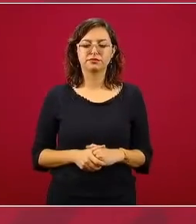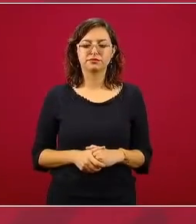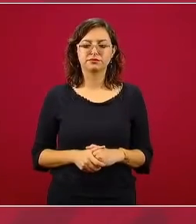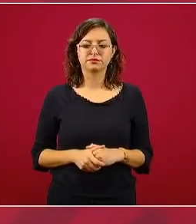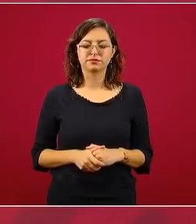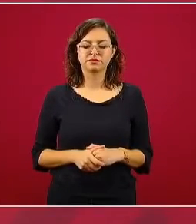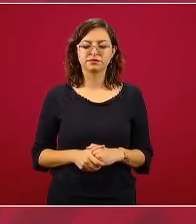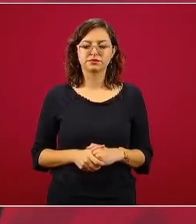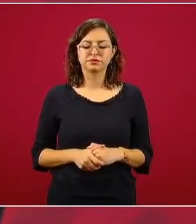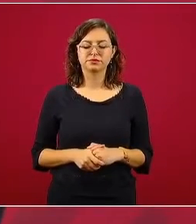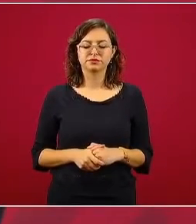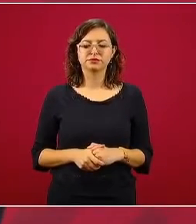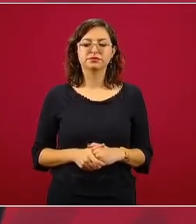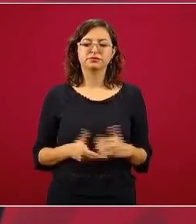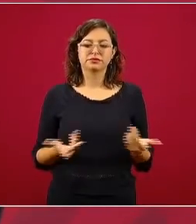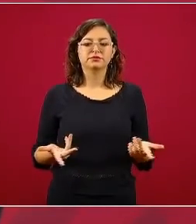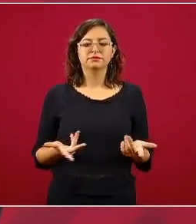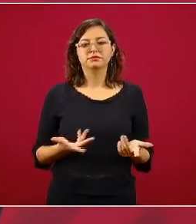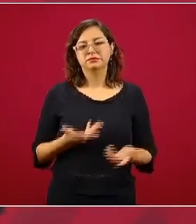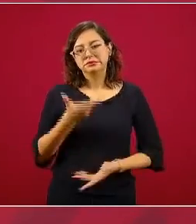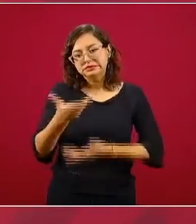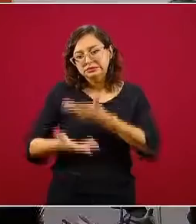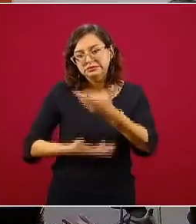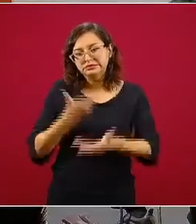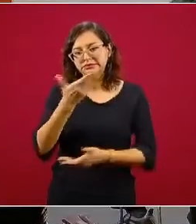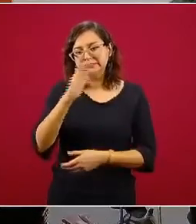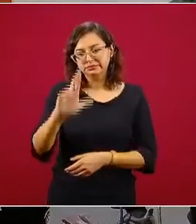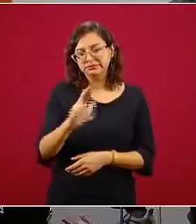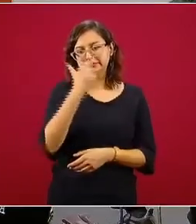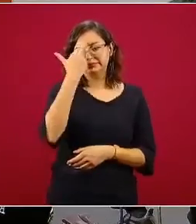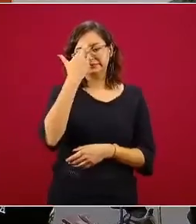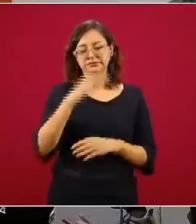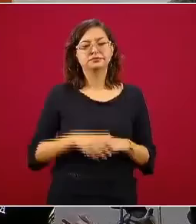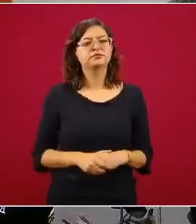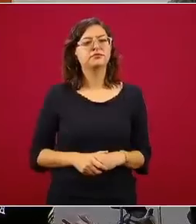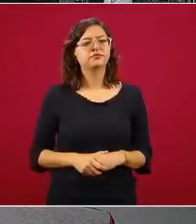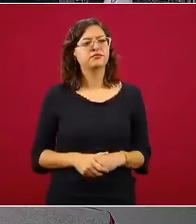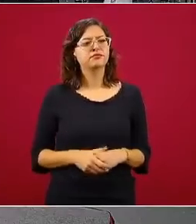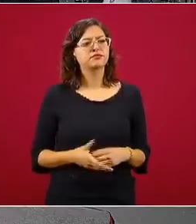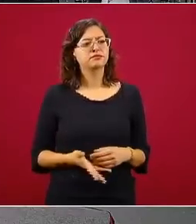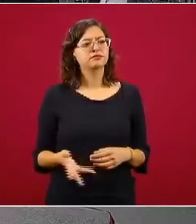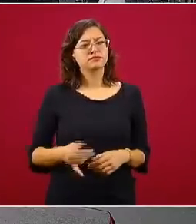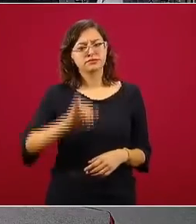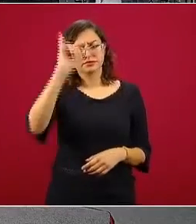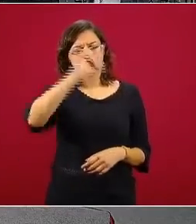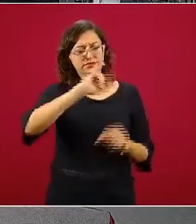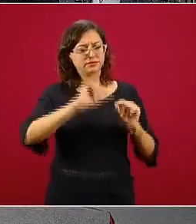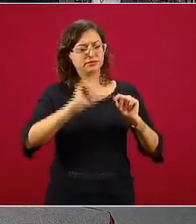y vamos a tener esta ceremonia. Jefe de la Nación, mi segunda pregunta.